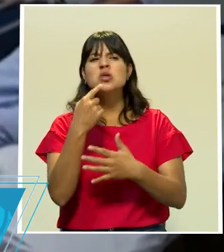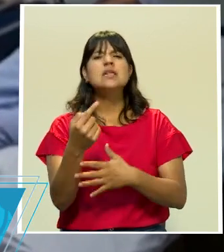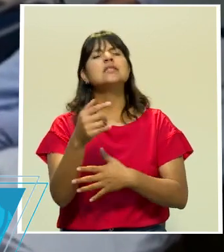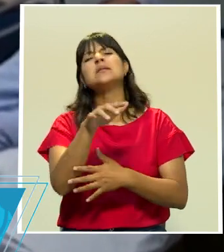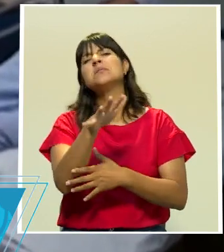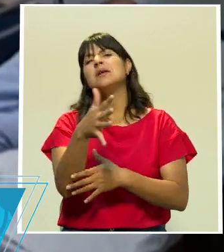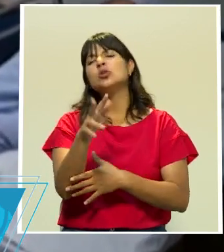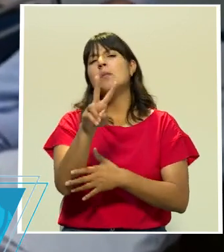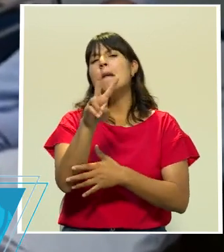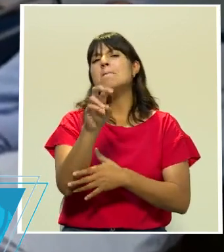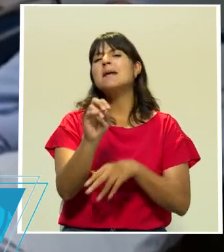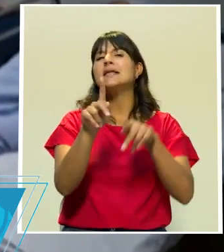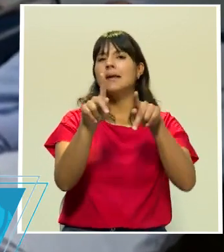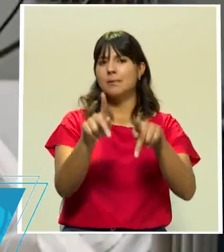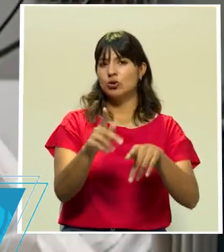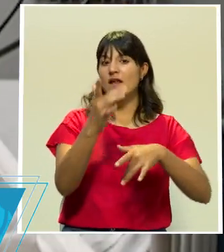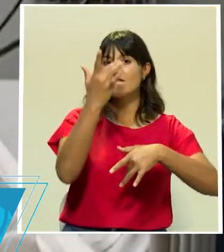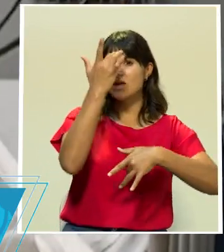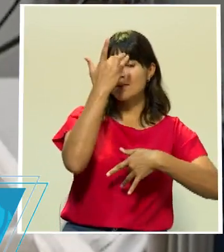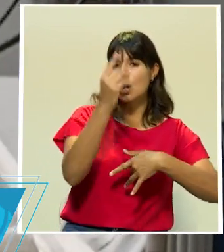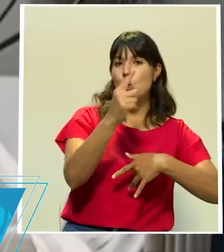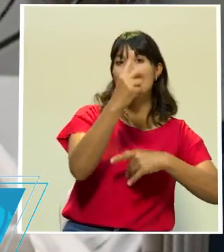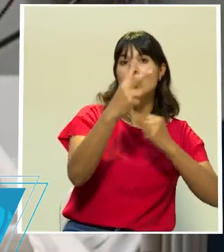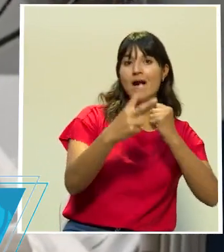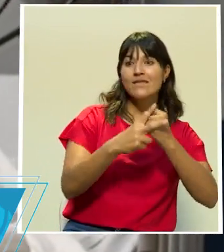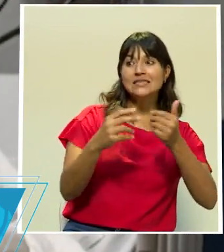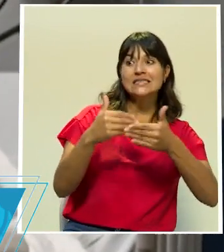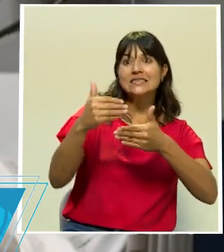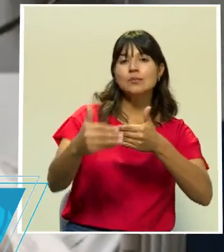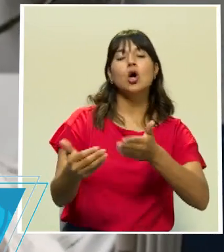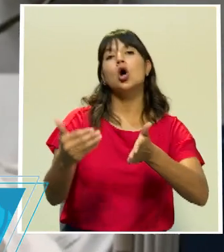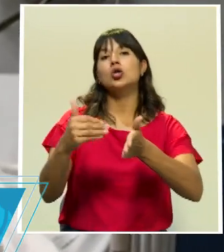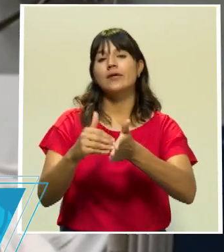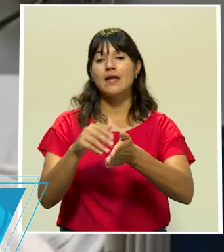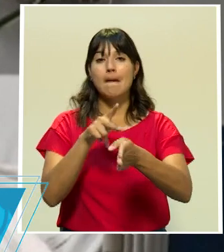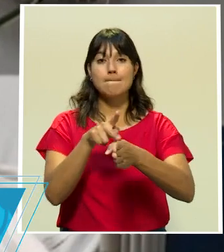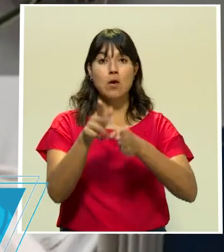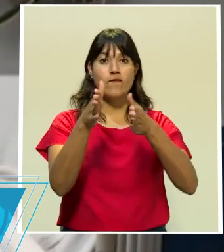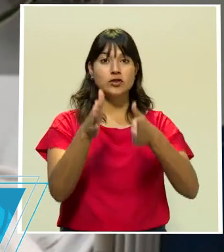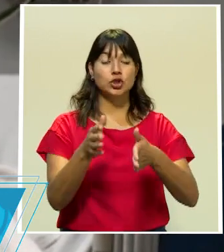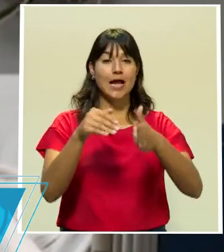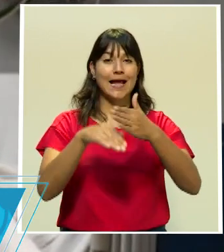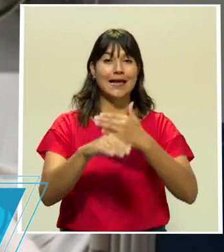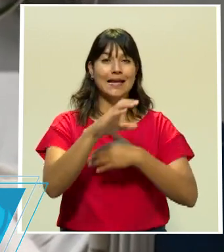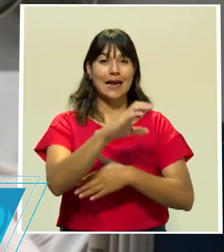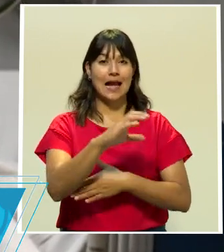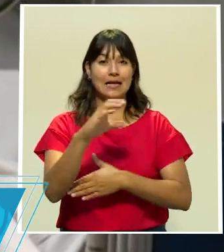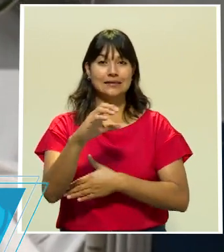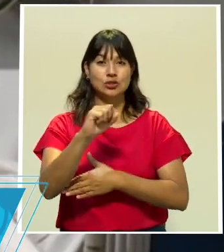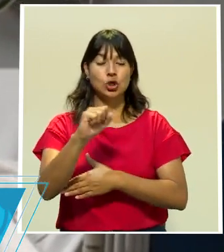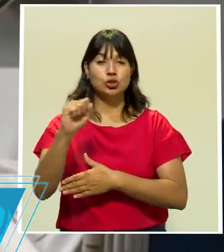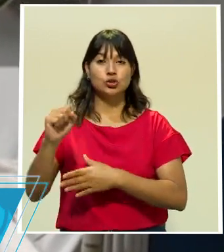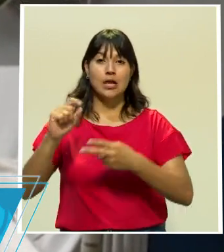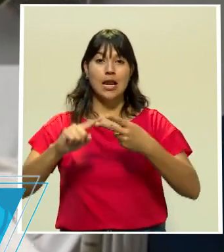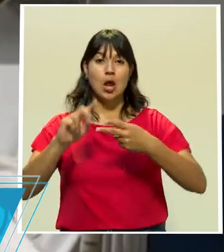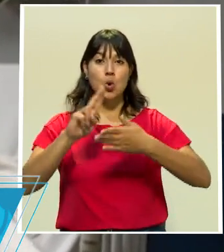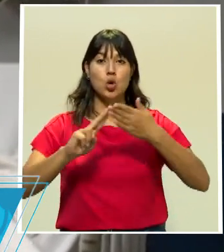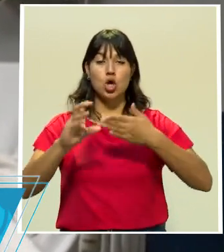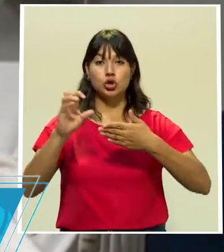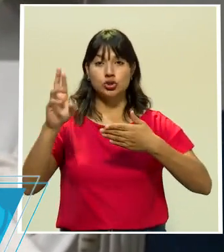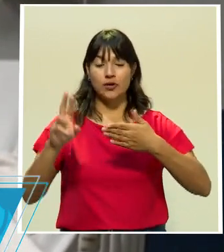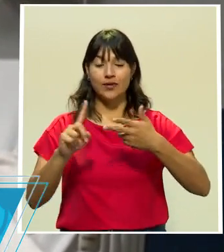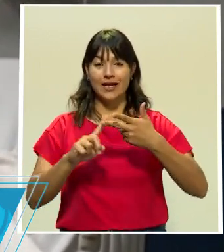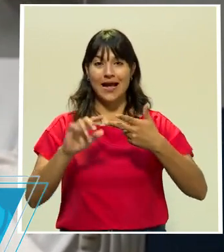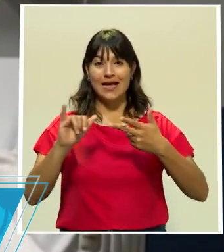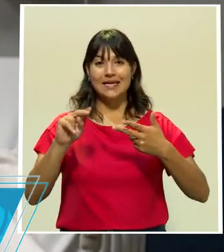de reinfección por el virus de SARS-CoV-2. Profesionales de la Caja Costarricense de Seguro Social, la Universidad de Costa Rica, Inciensa